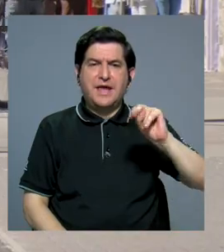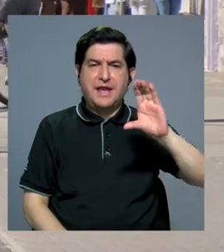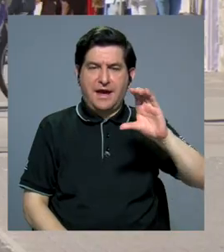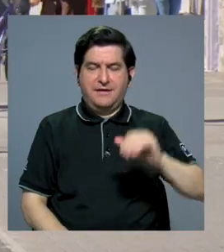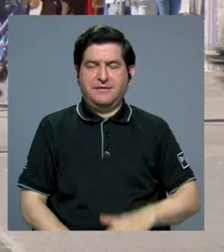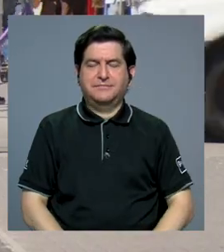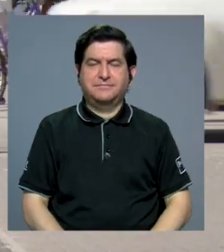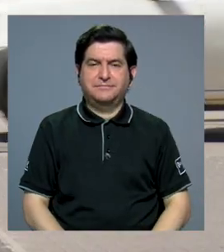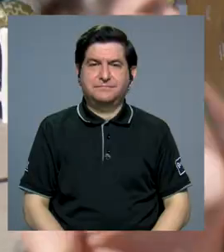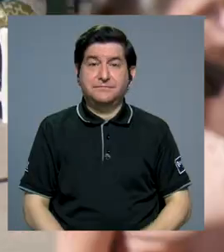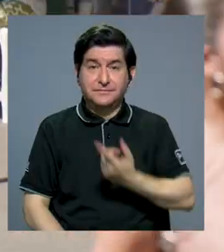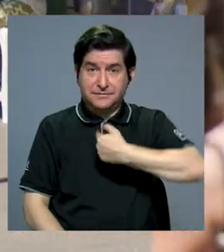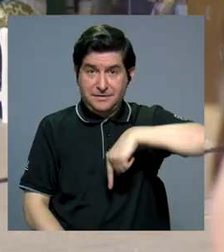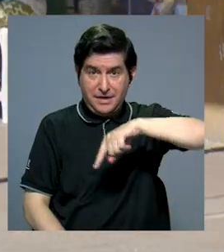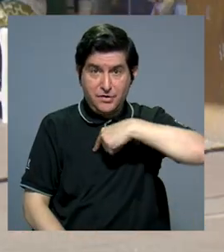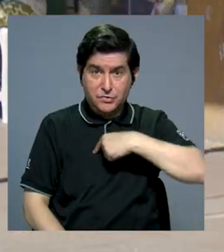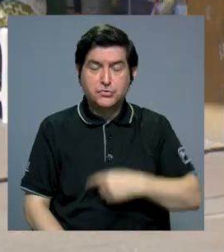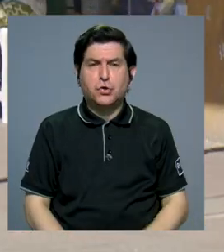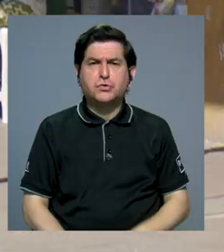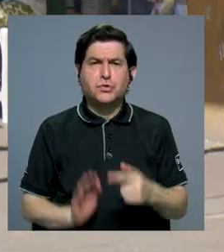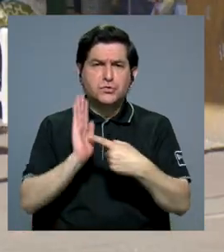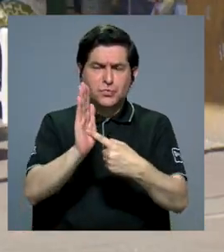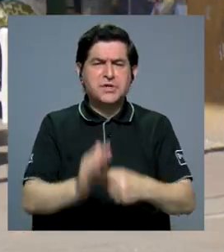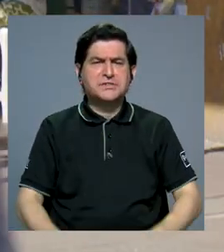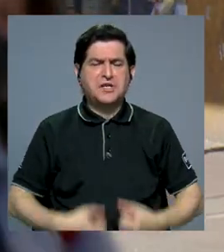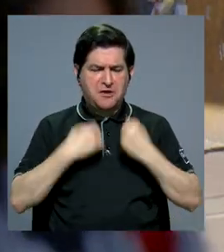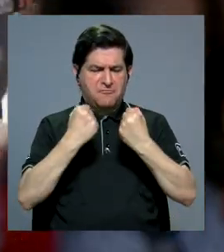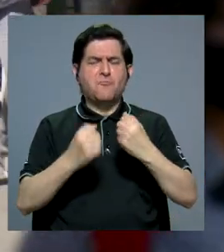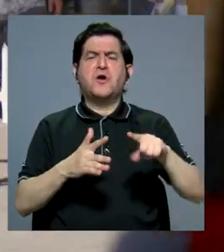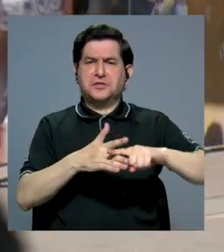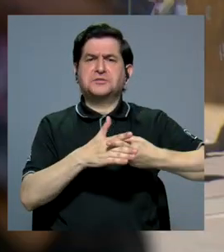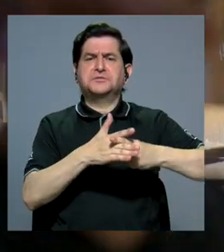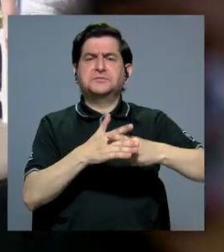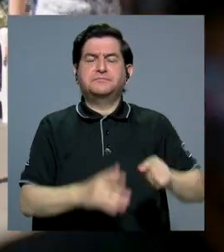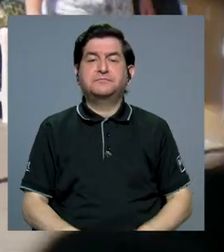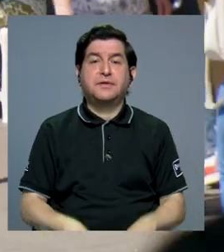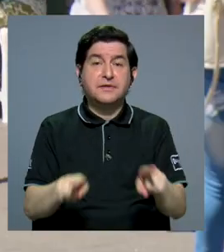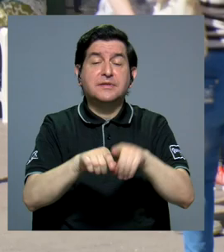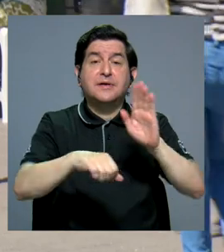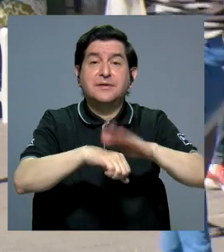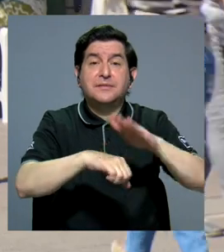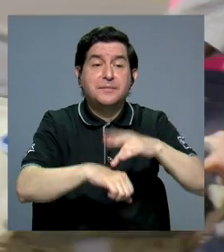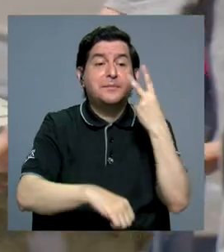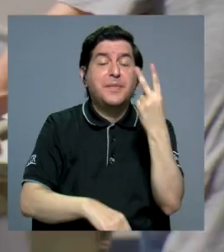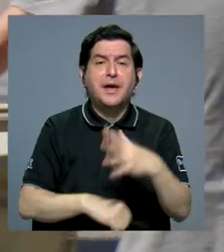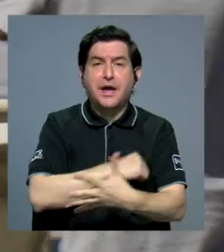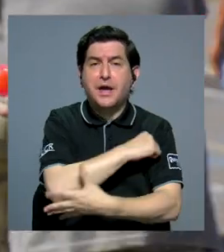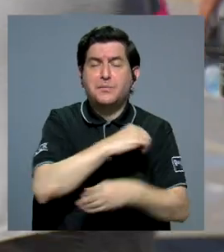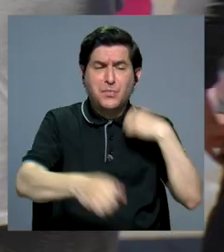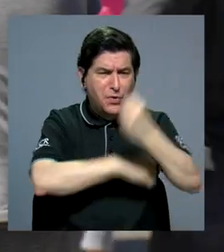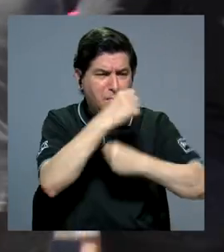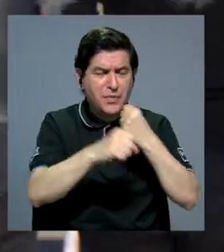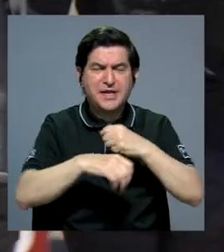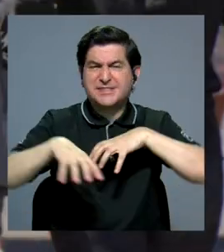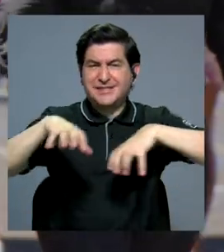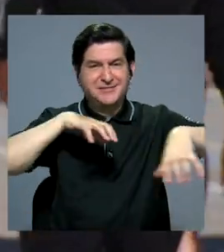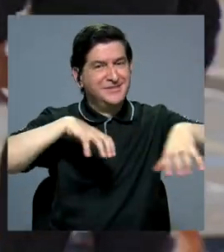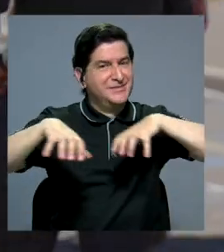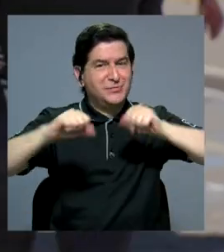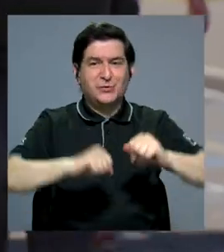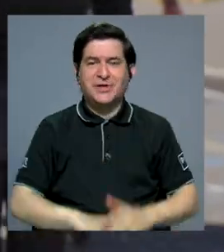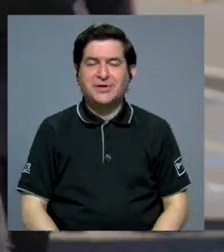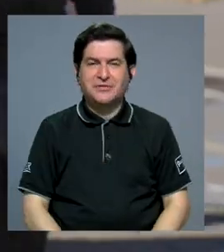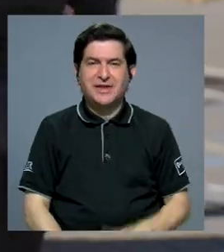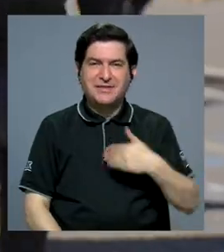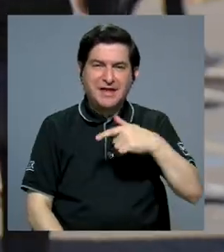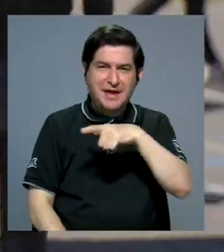INEC, lo cual nos da fe de la robustez del instrumento. También nos permite ver que la pobreza a lo largo del año es dinámica,